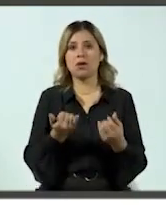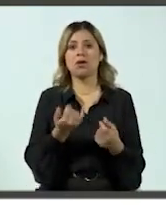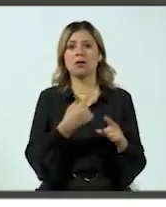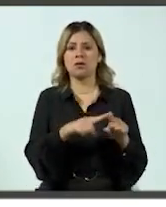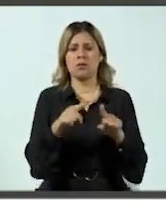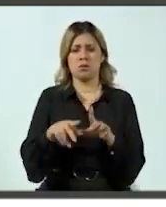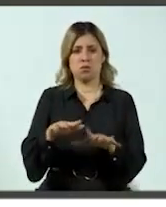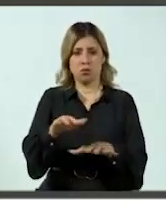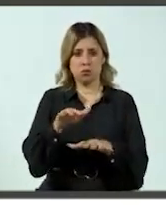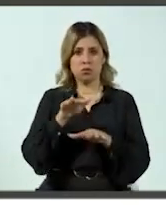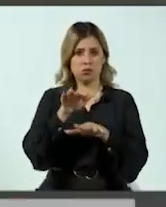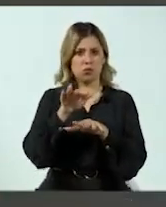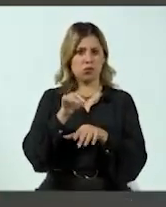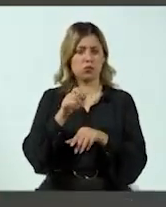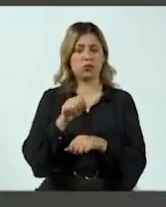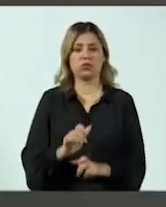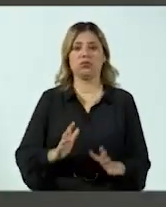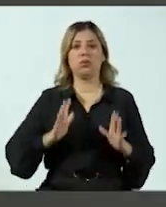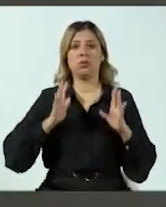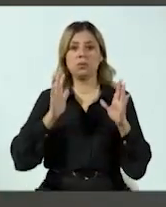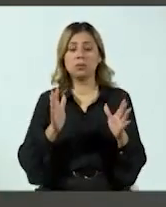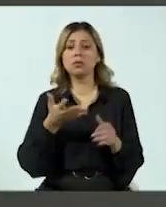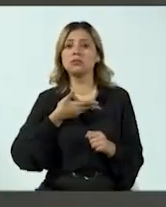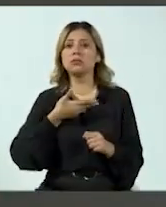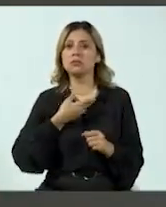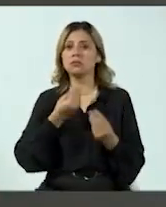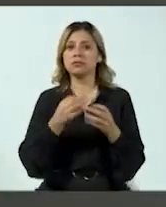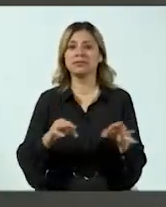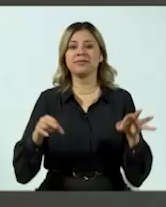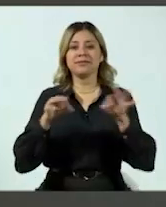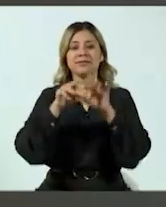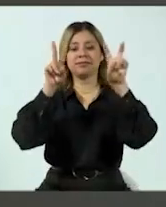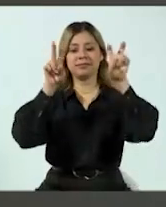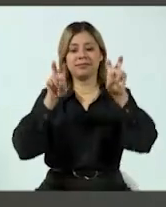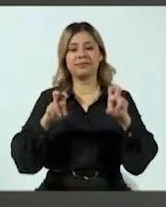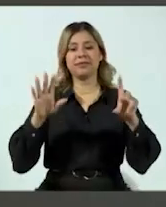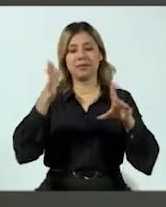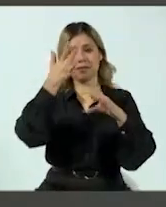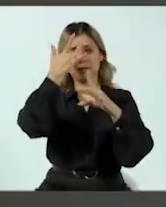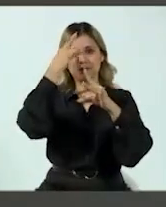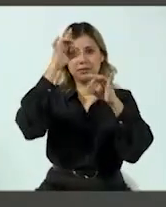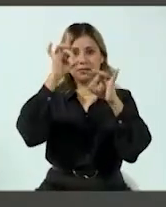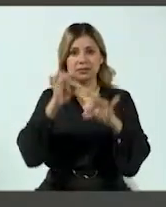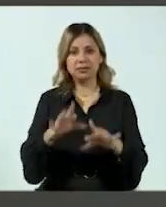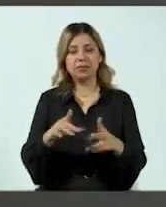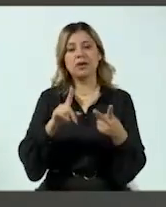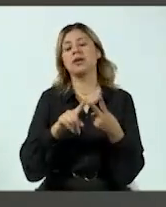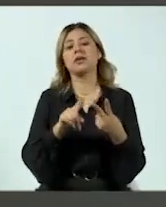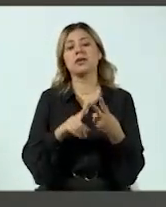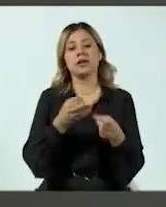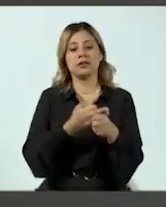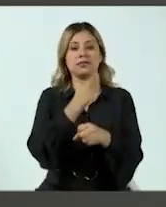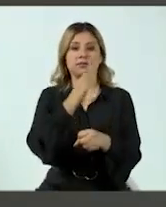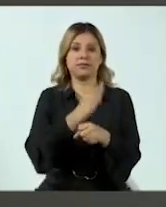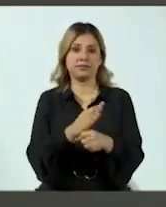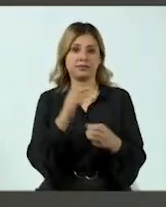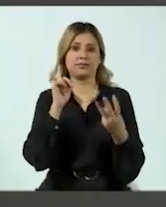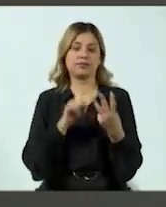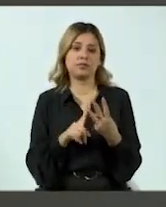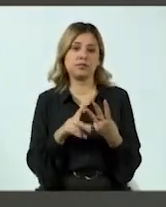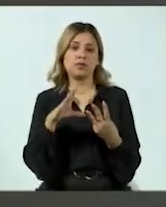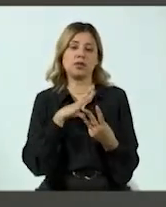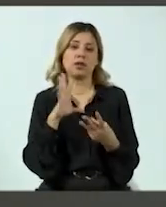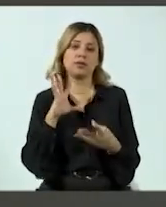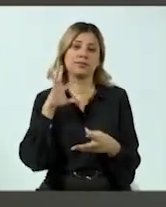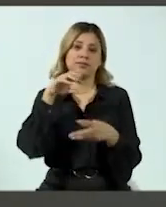talentos eh muy importantes en temas de magia o en Stand up este en esta ocasión que estamos